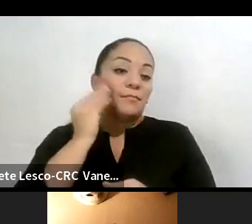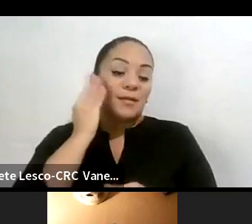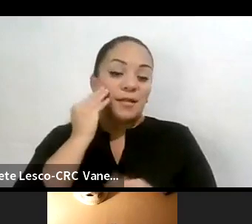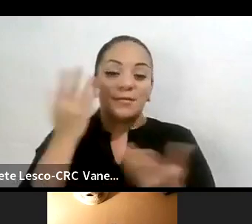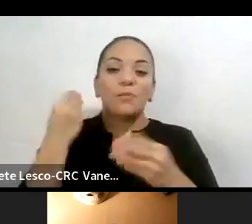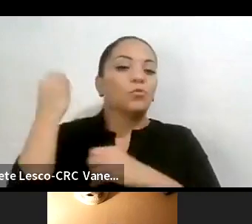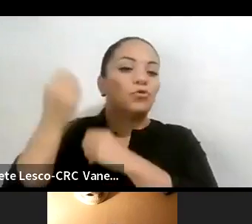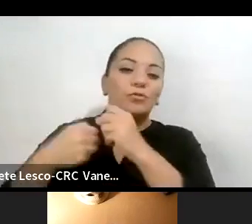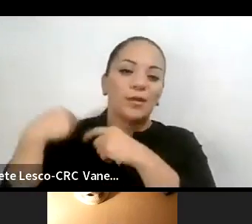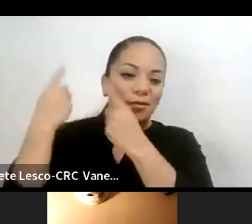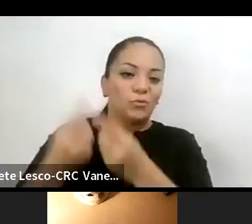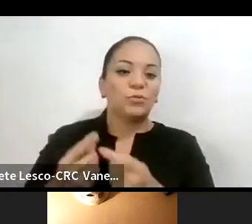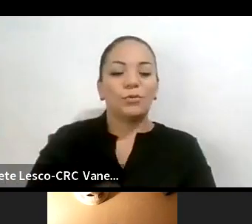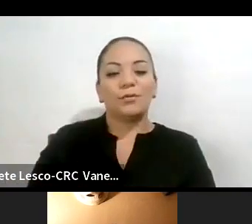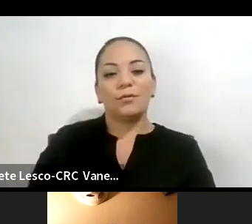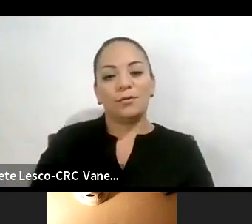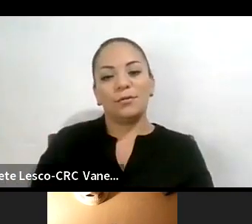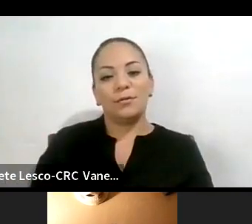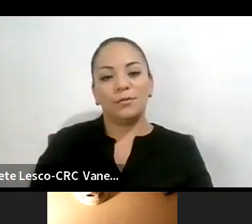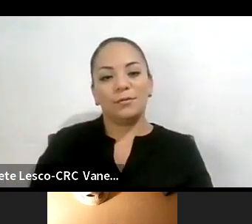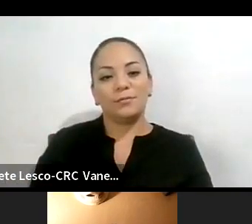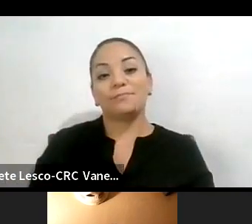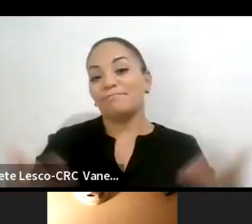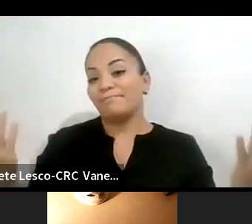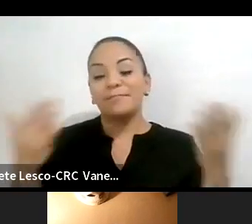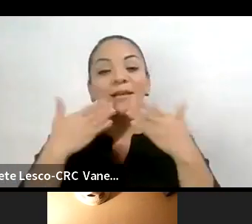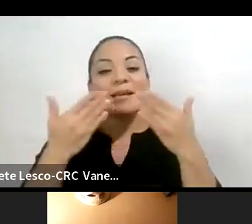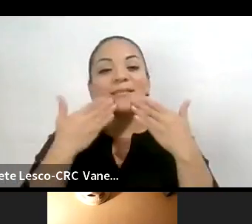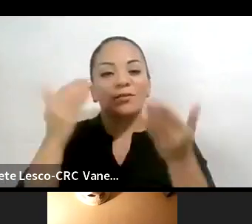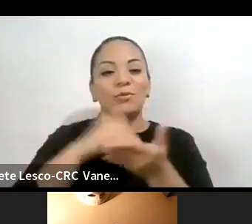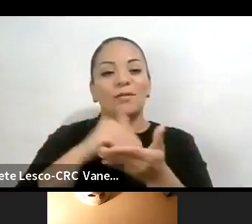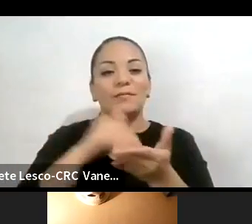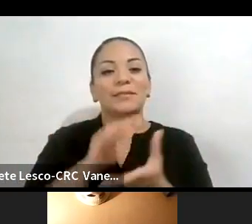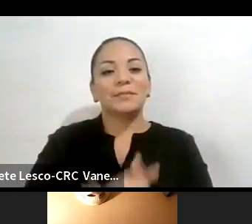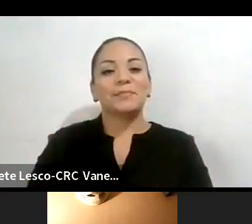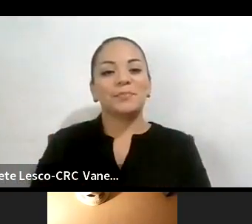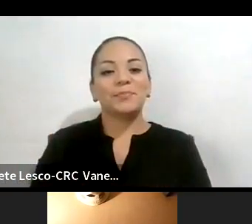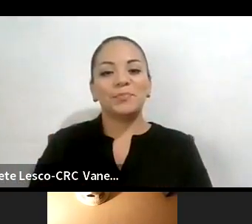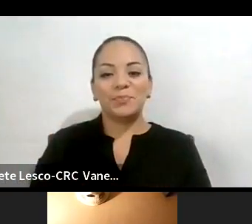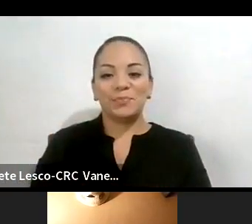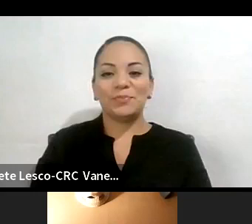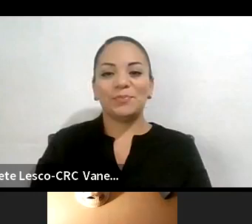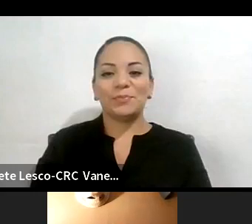muchos años. Y nada, gracias de nuevo.